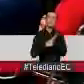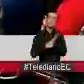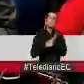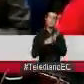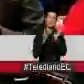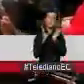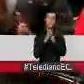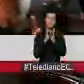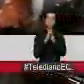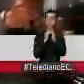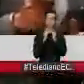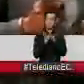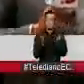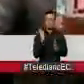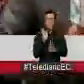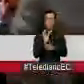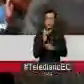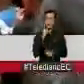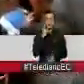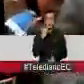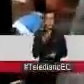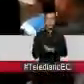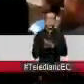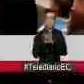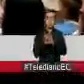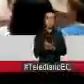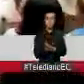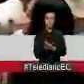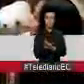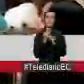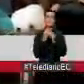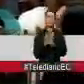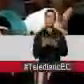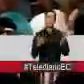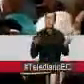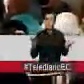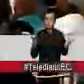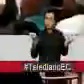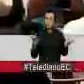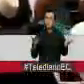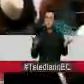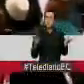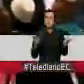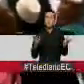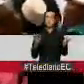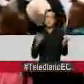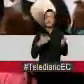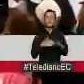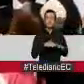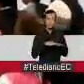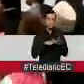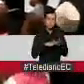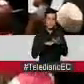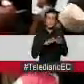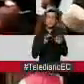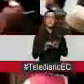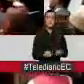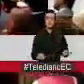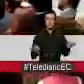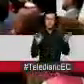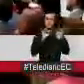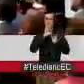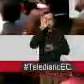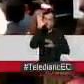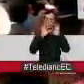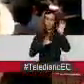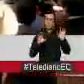el evento en el cual Ecuador presenta como justamente el patrocinador oficial de la